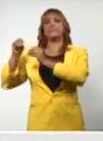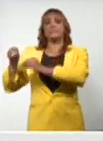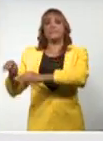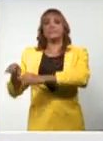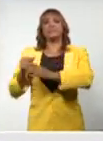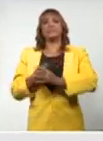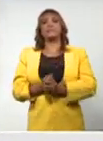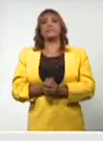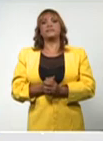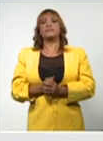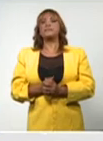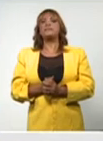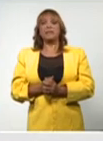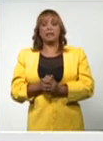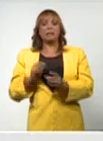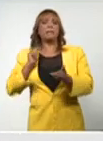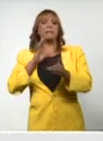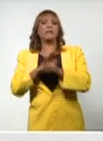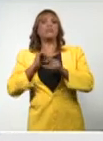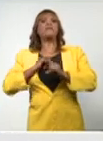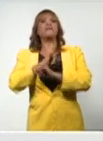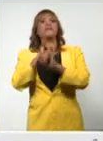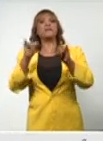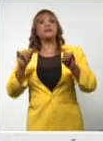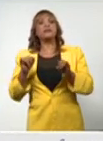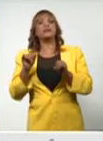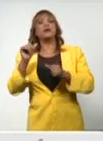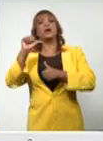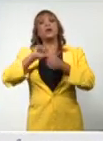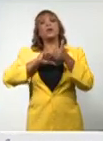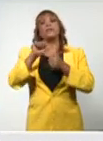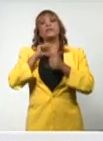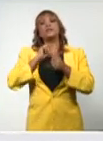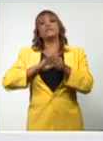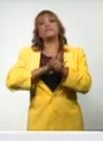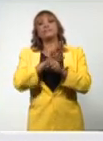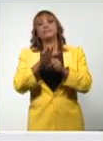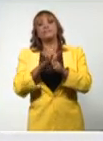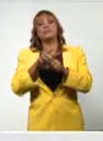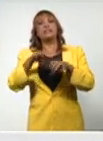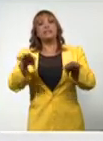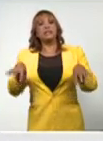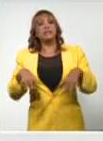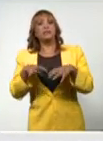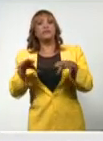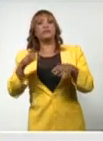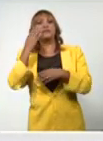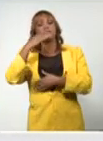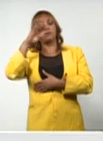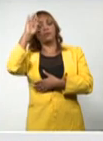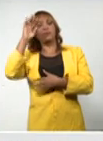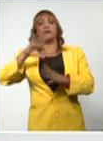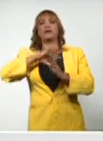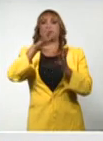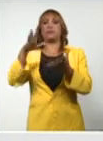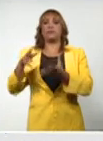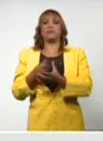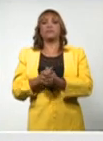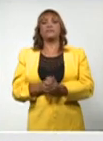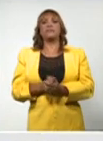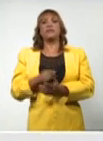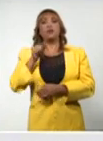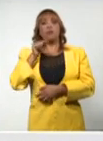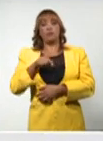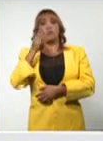y así le damos información del comportamiento de la COVID en nuestro país y en el mundo. En Cuba hoy tenemos